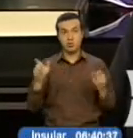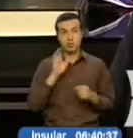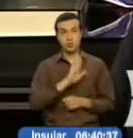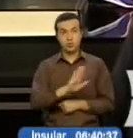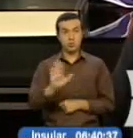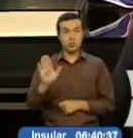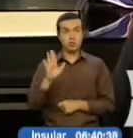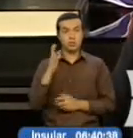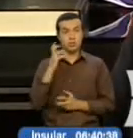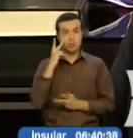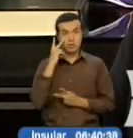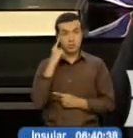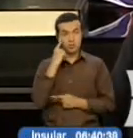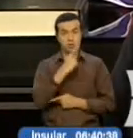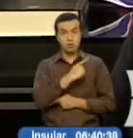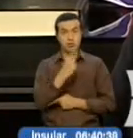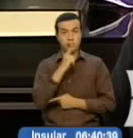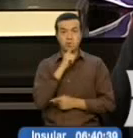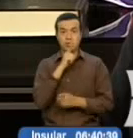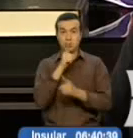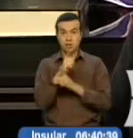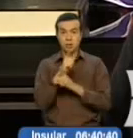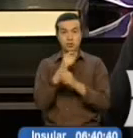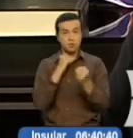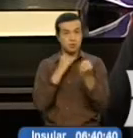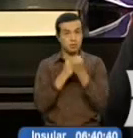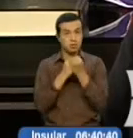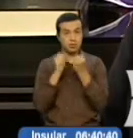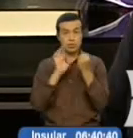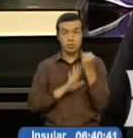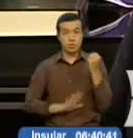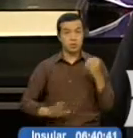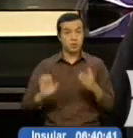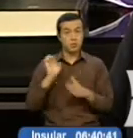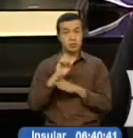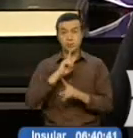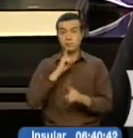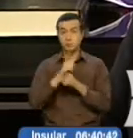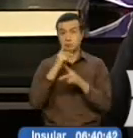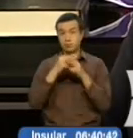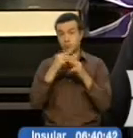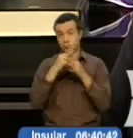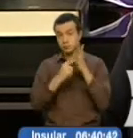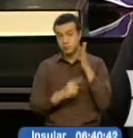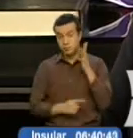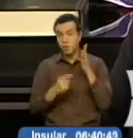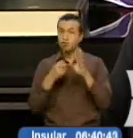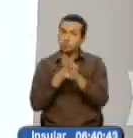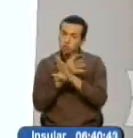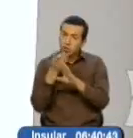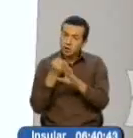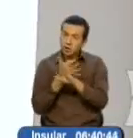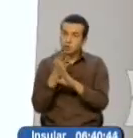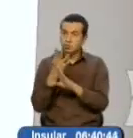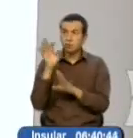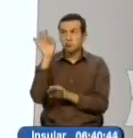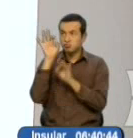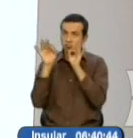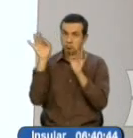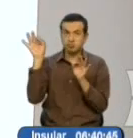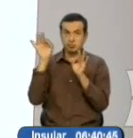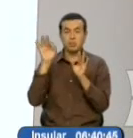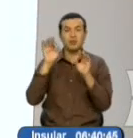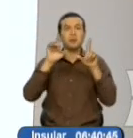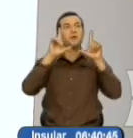nosotros creemos que son convenientes y que han aportado al país, y de esa lista se irá sugiriendo. El retrato de Manuel